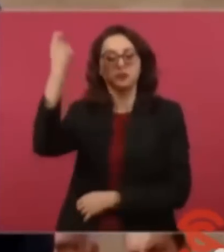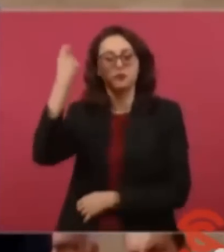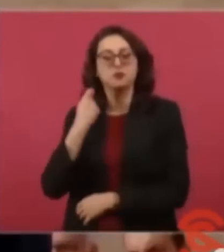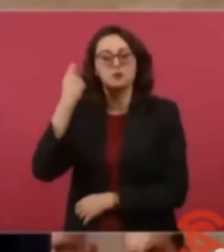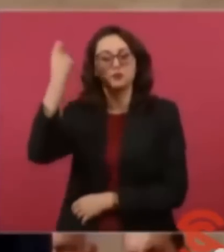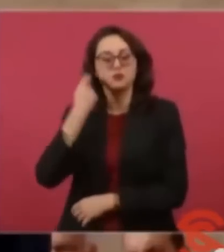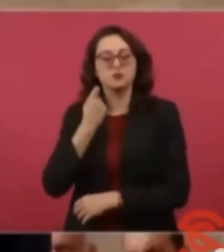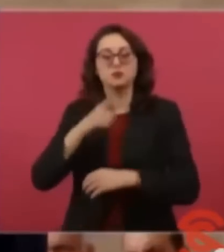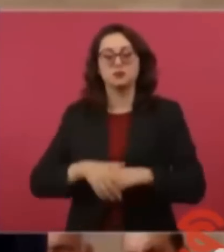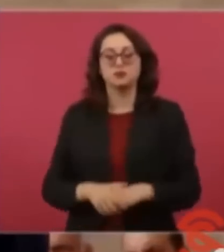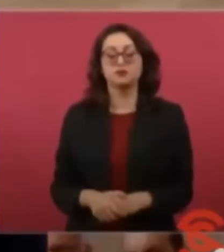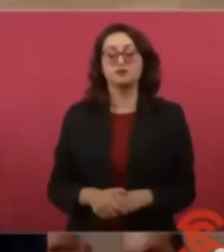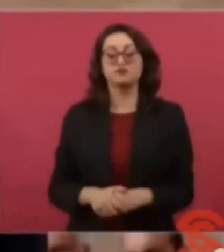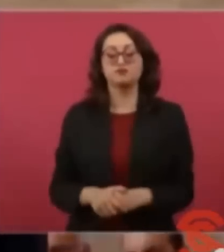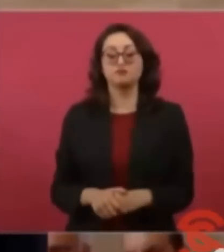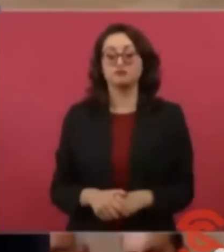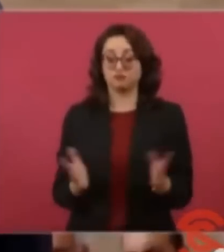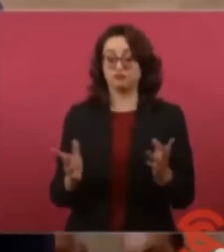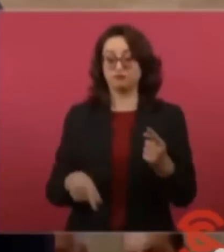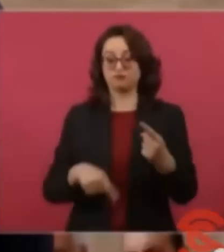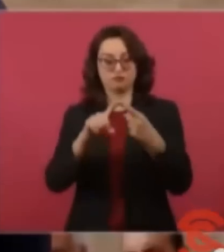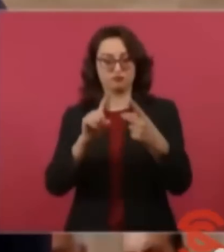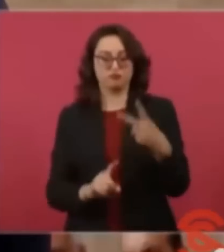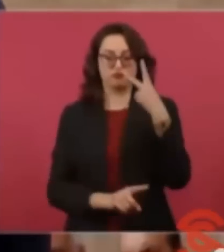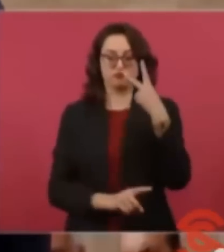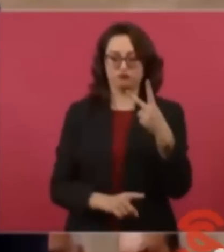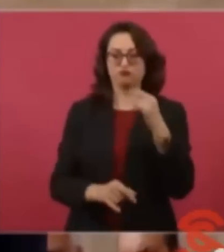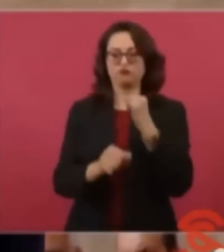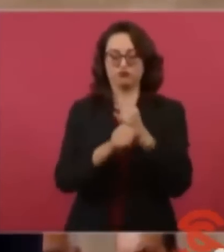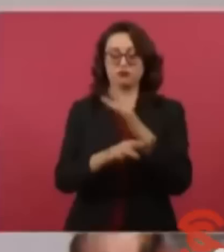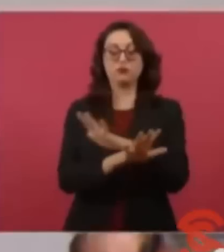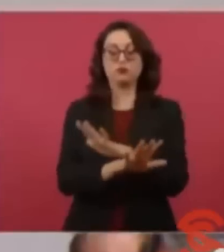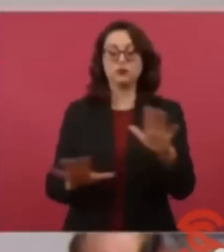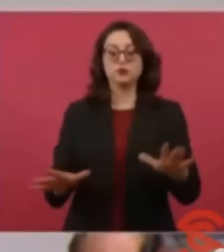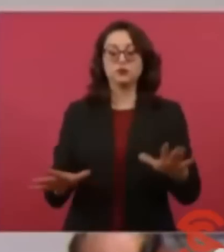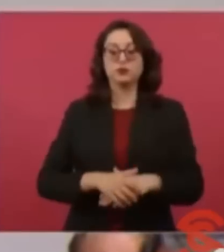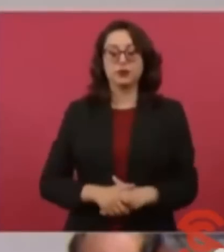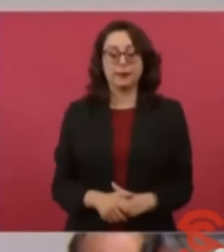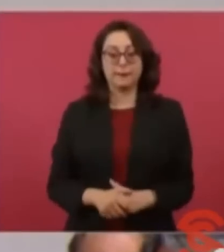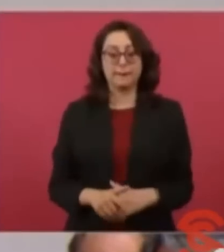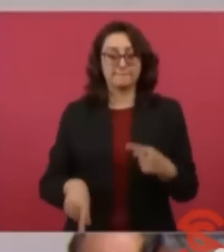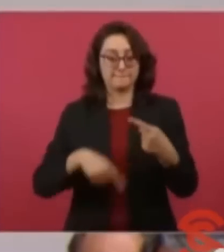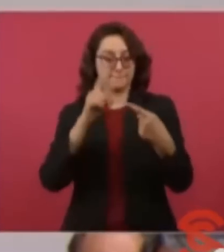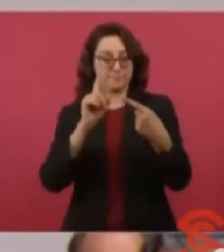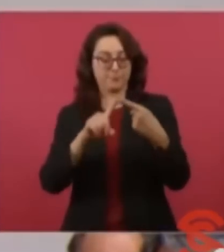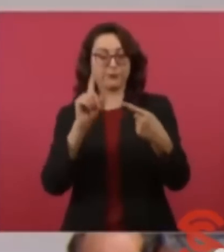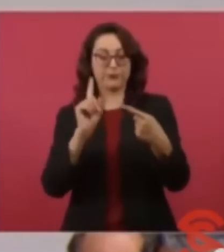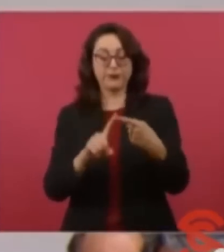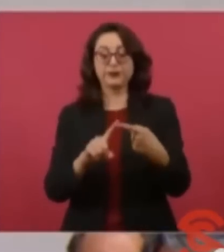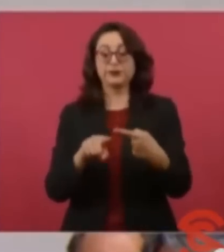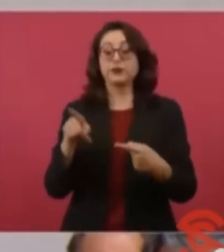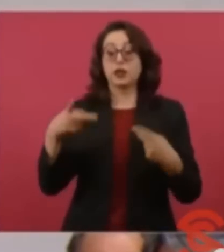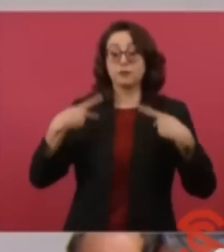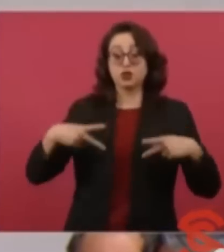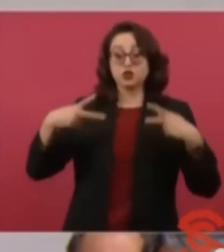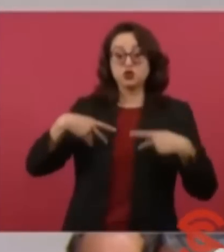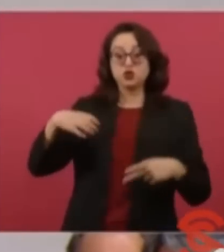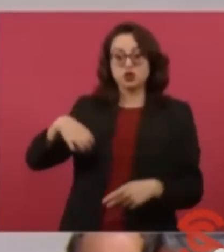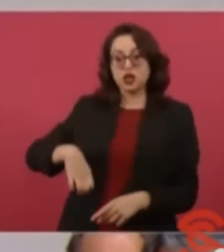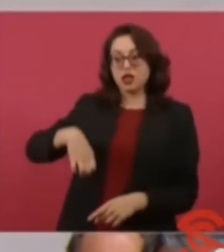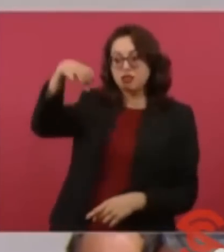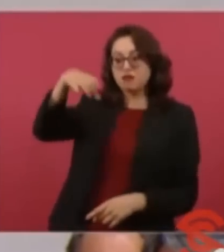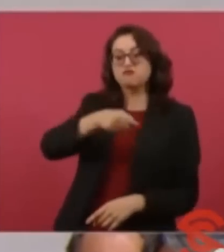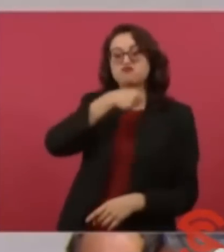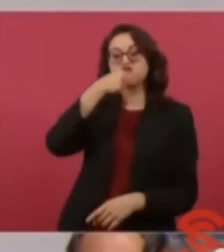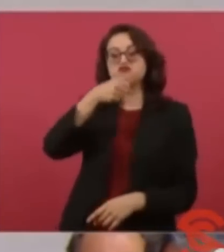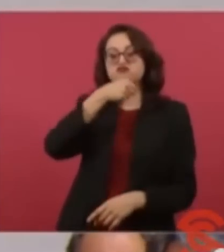2 informes. Uno, que ya se elevó lo de la pensión de los adultos mayores a rango